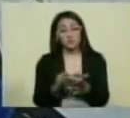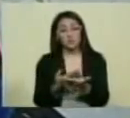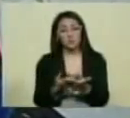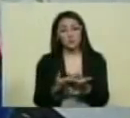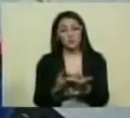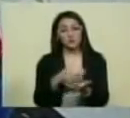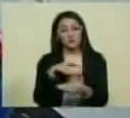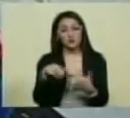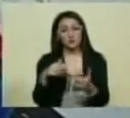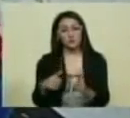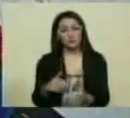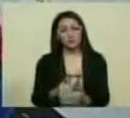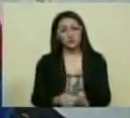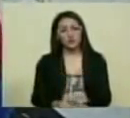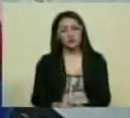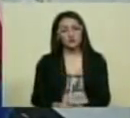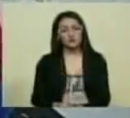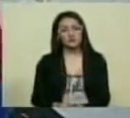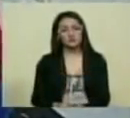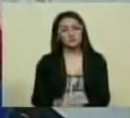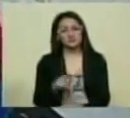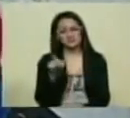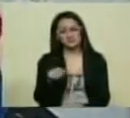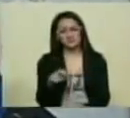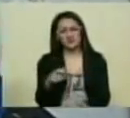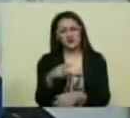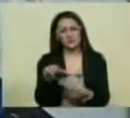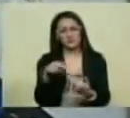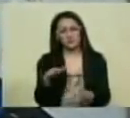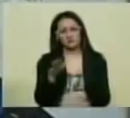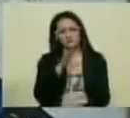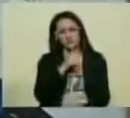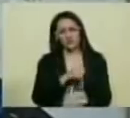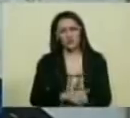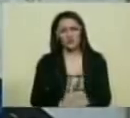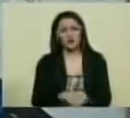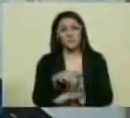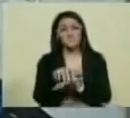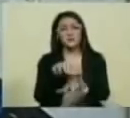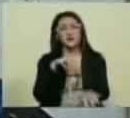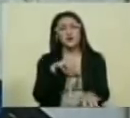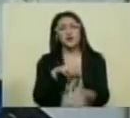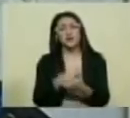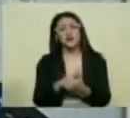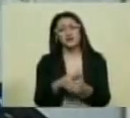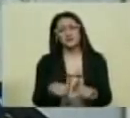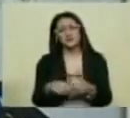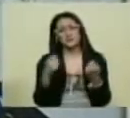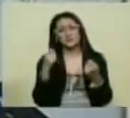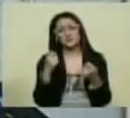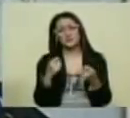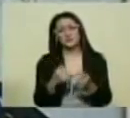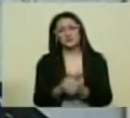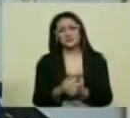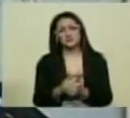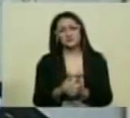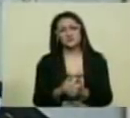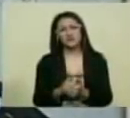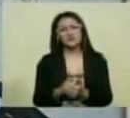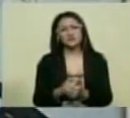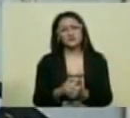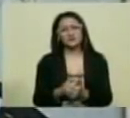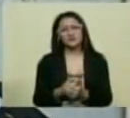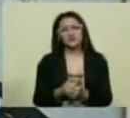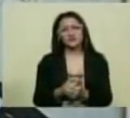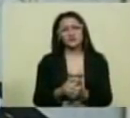en la propuesta revolucionaria, que no eran revolucionarios nada. Fueron, la gran mayoría terminaron traicionando a Hugo Chávez, y traicionando